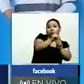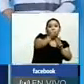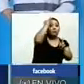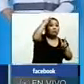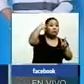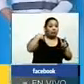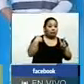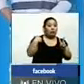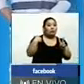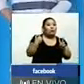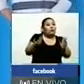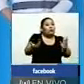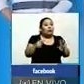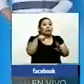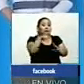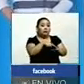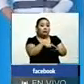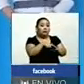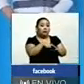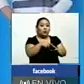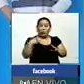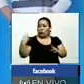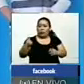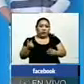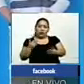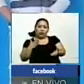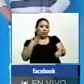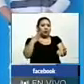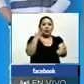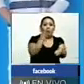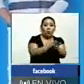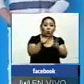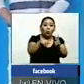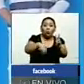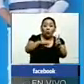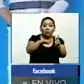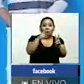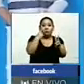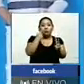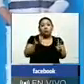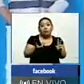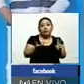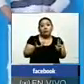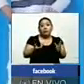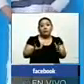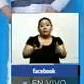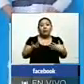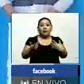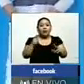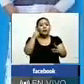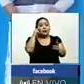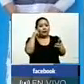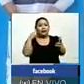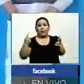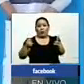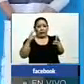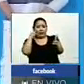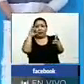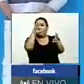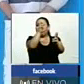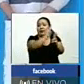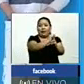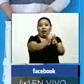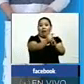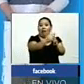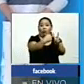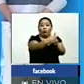mujer. Entonces es así que nos hacemos presentes inmediatamente al lugar indicado y efectivamente encontramos a